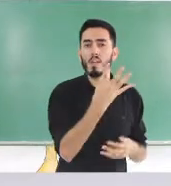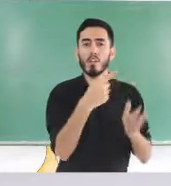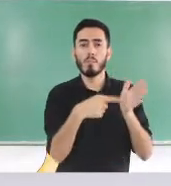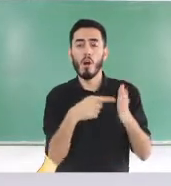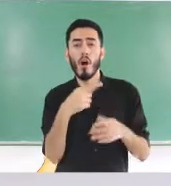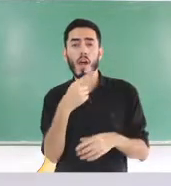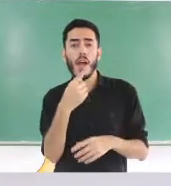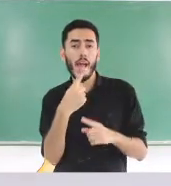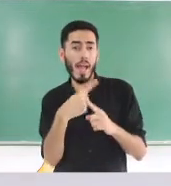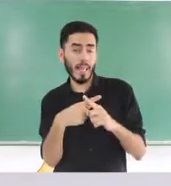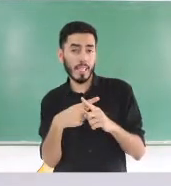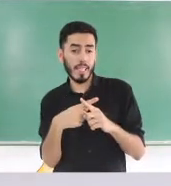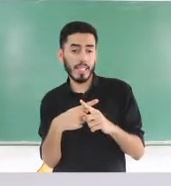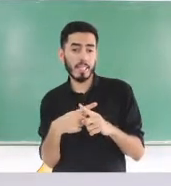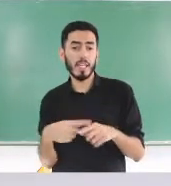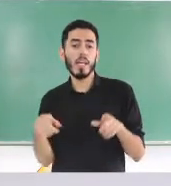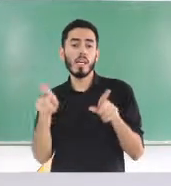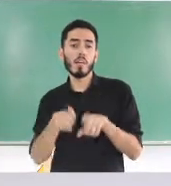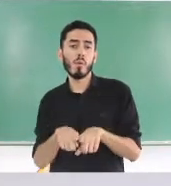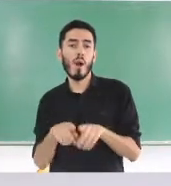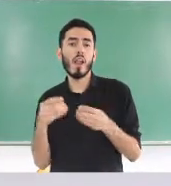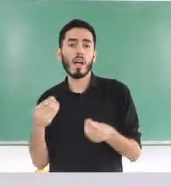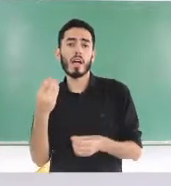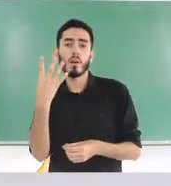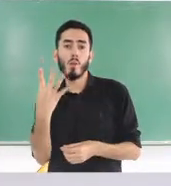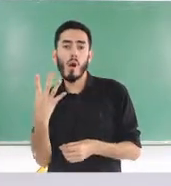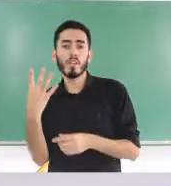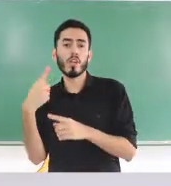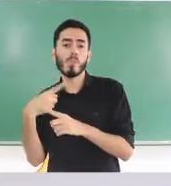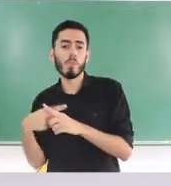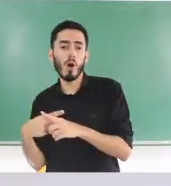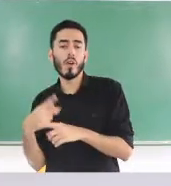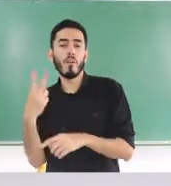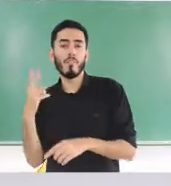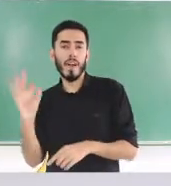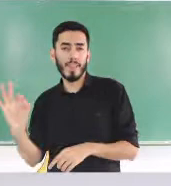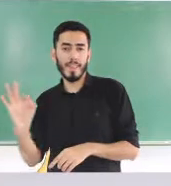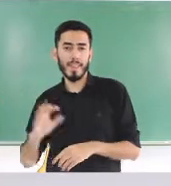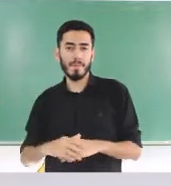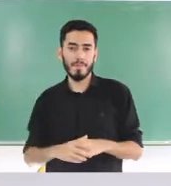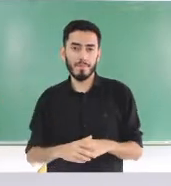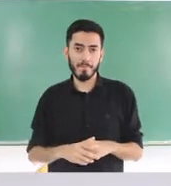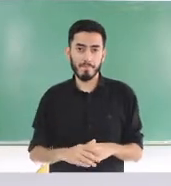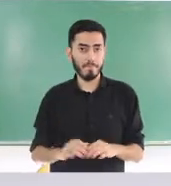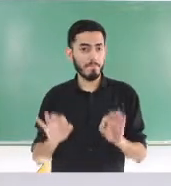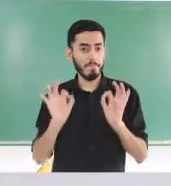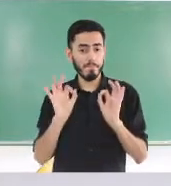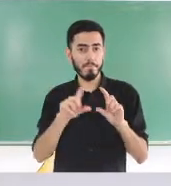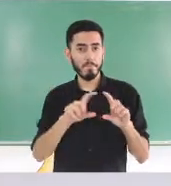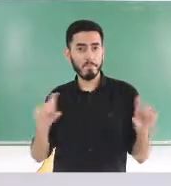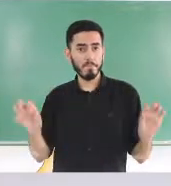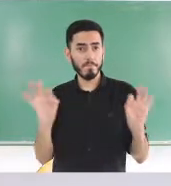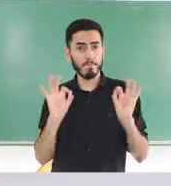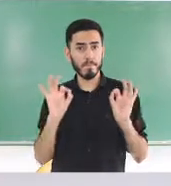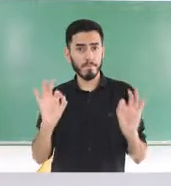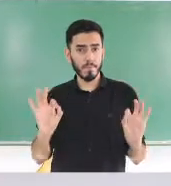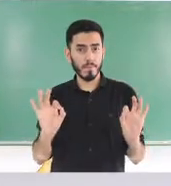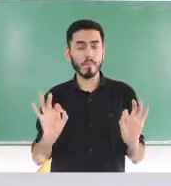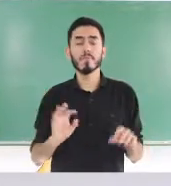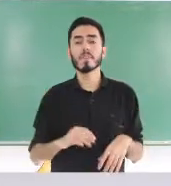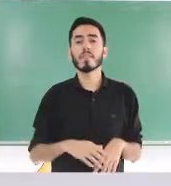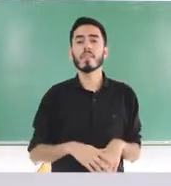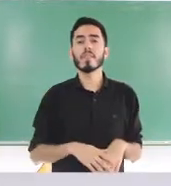6 multiplicado por 20. Una vez que tengo esto, multiplico